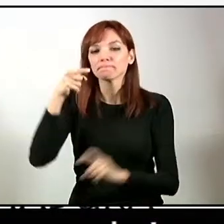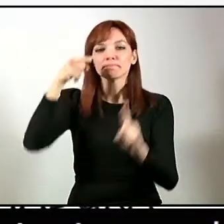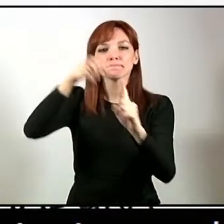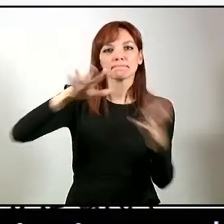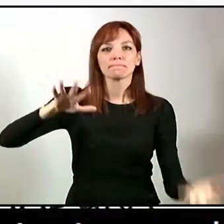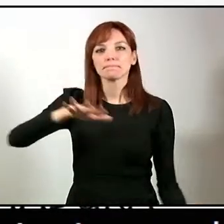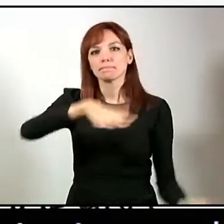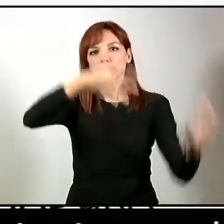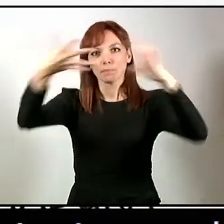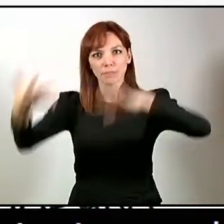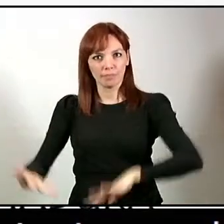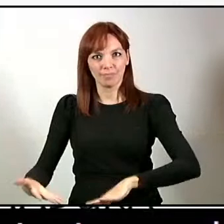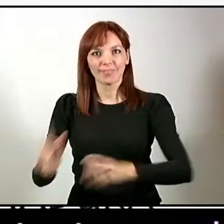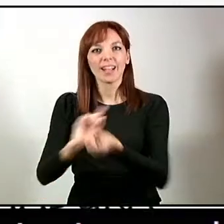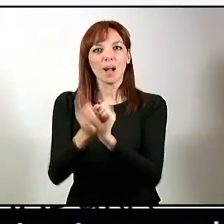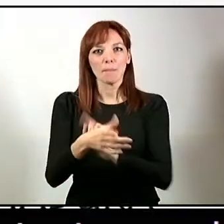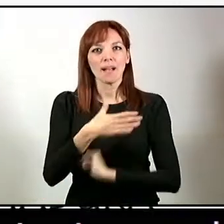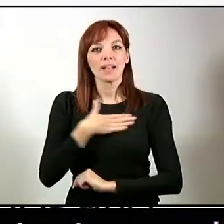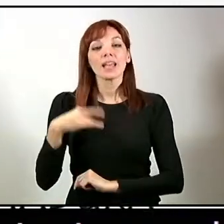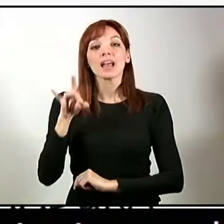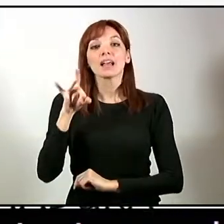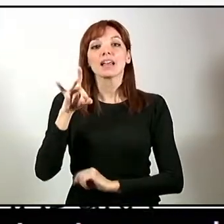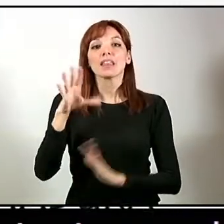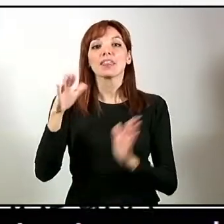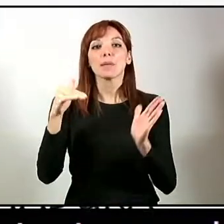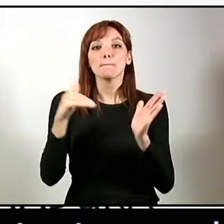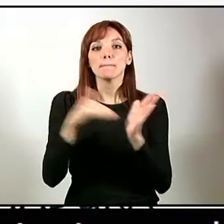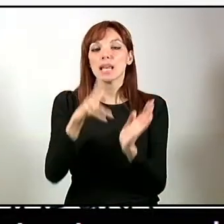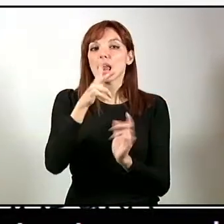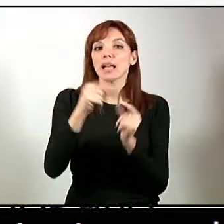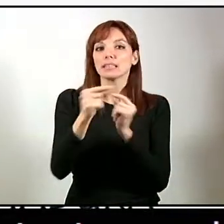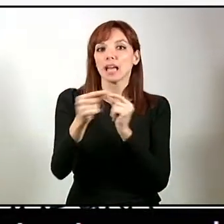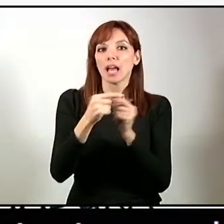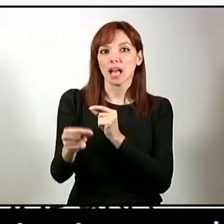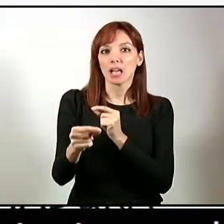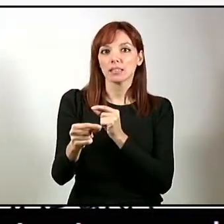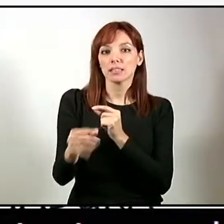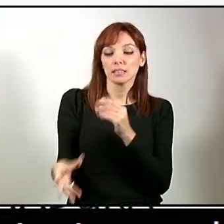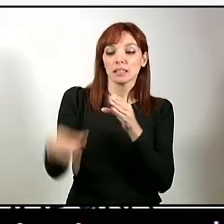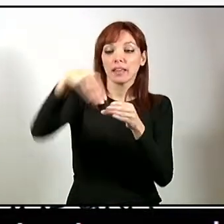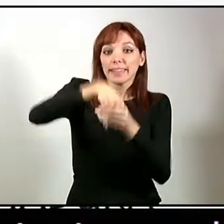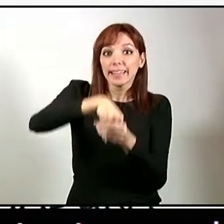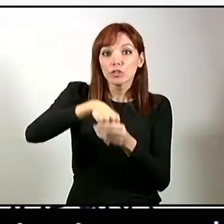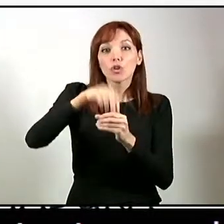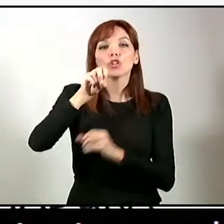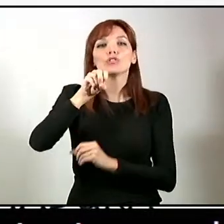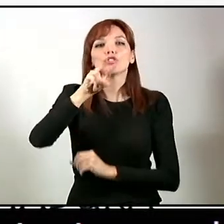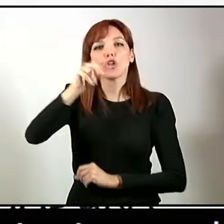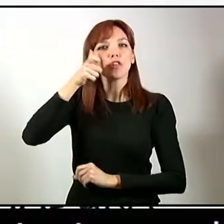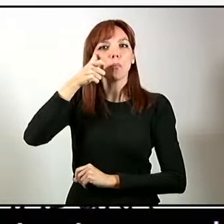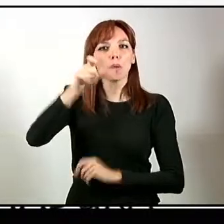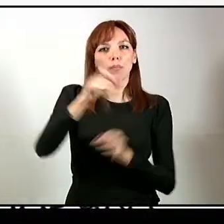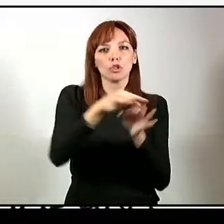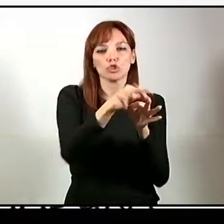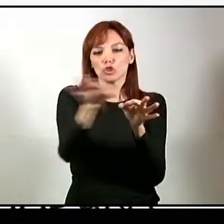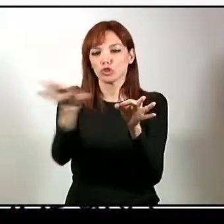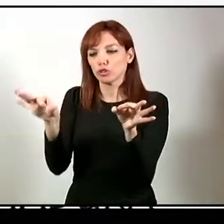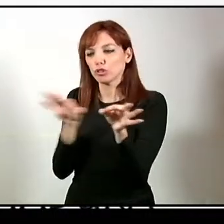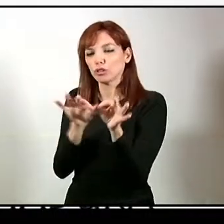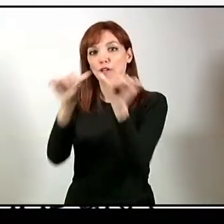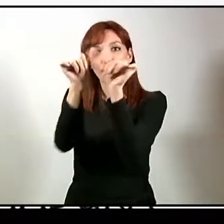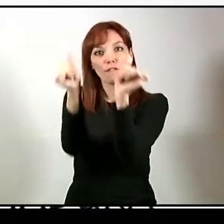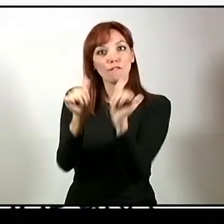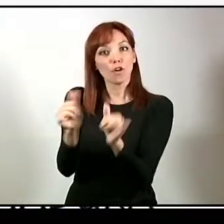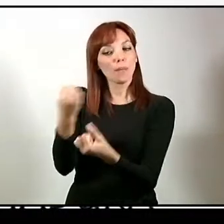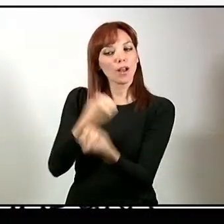riego de 15.000 hectáreas, de 12 municipios y que va a cambiar la fisonomía económica de